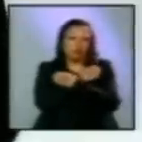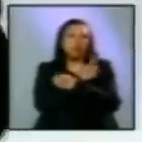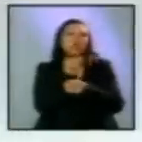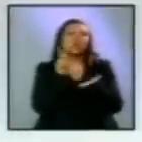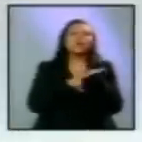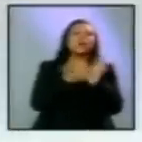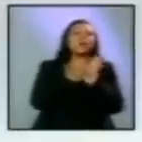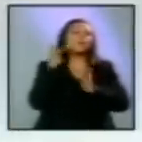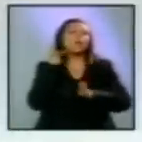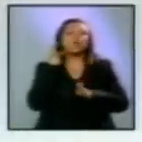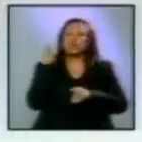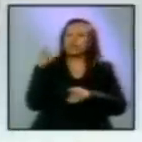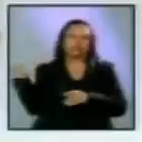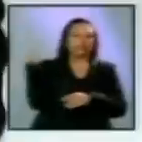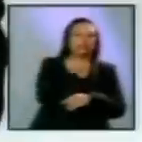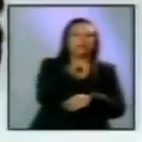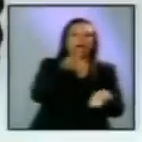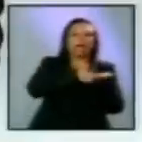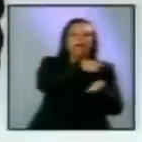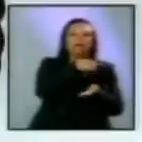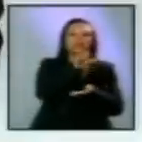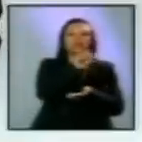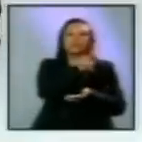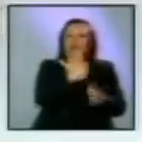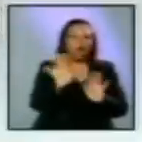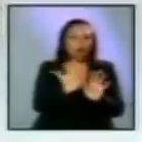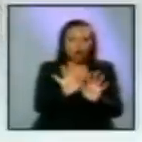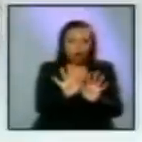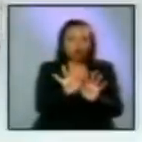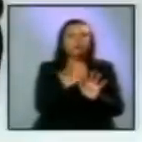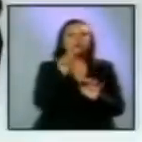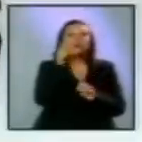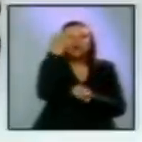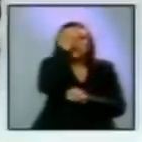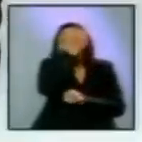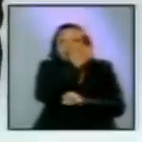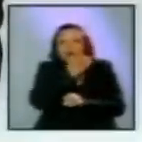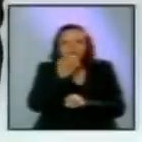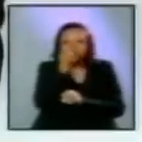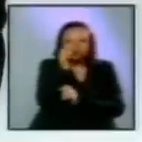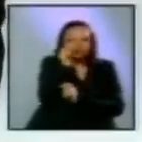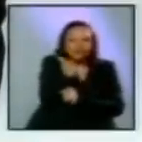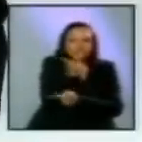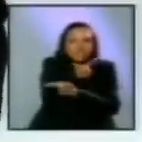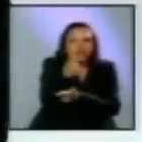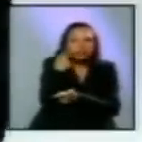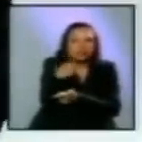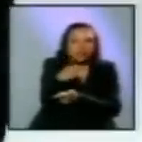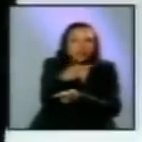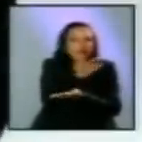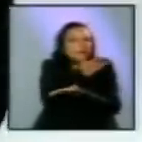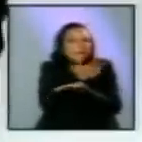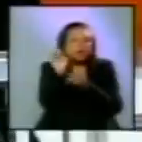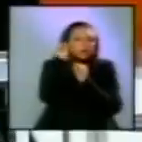improvisar políticos como secretarios de Educación Pública. Y evaluación por un organismo autónomo, independiente del sindicato e